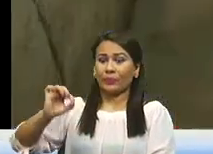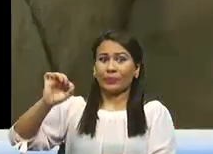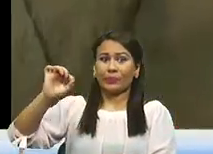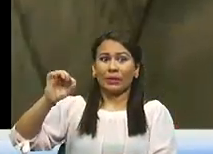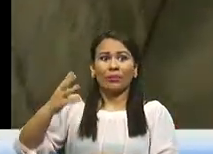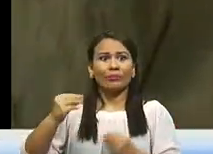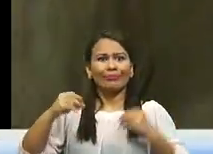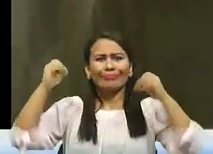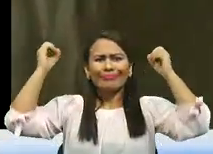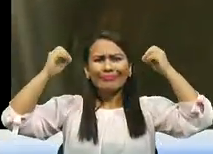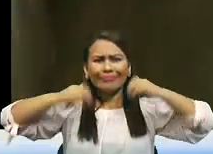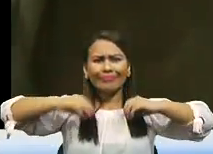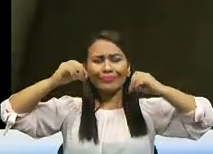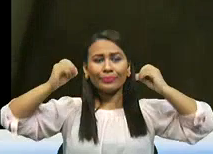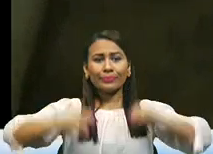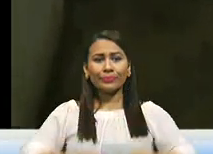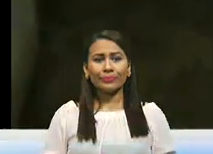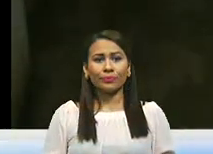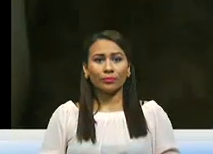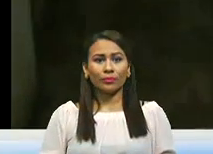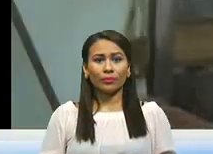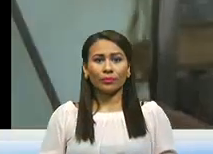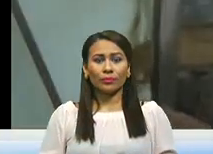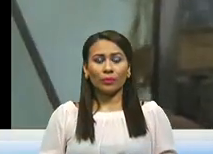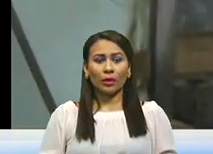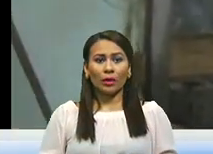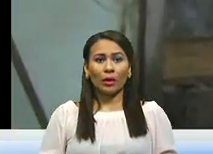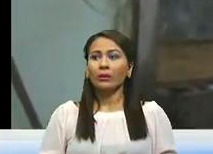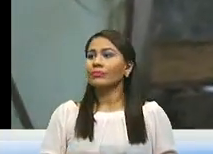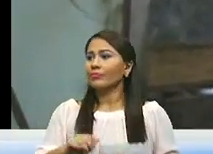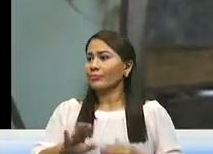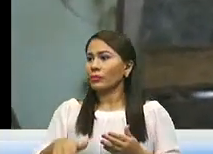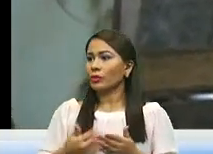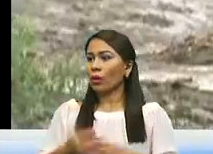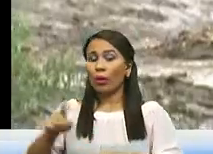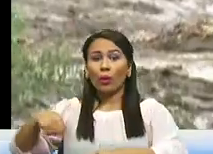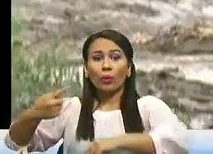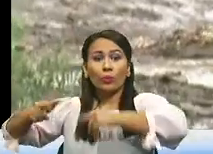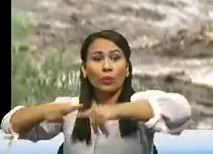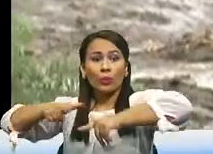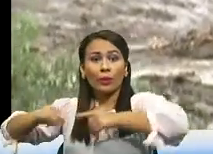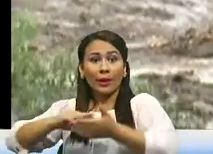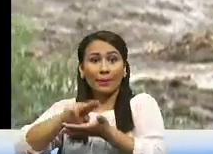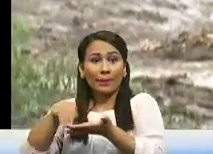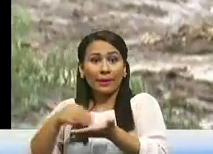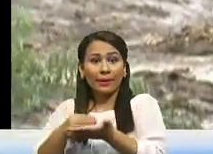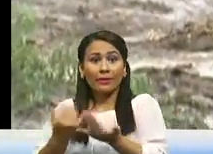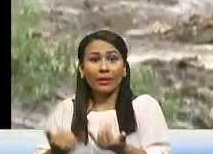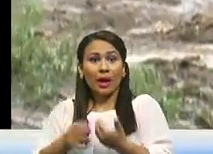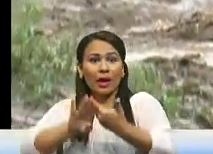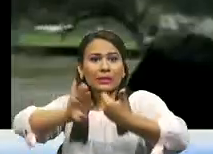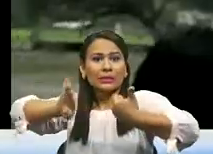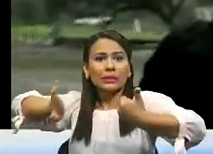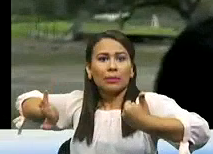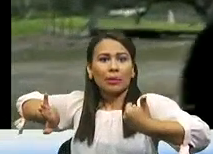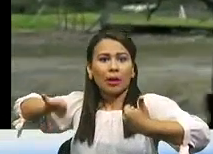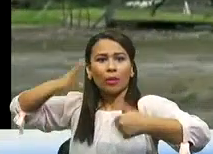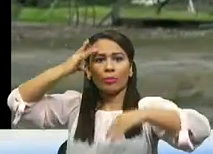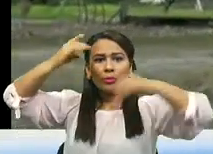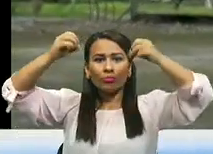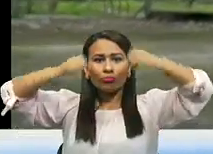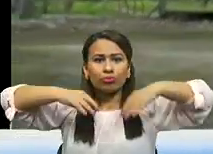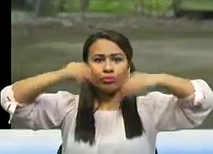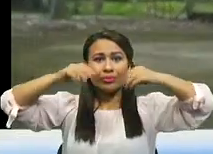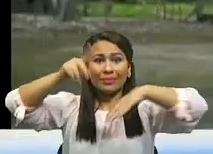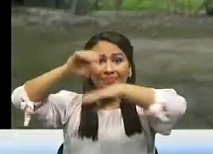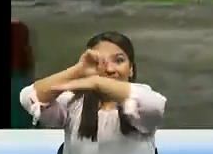precipitación. Otra familia. Ante esto, otros sectores de Manabí se encuentran aislados por las lluvias. Las vías Julcú